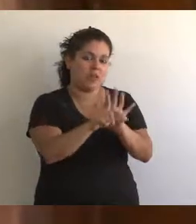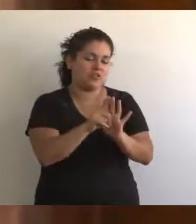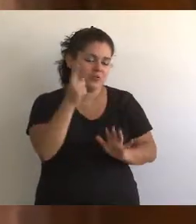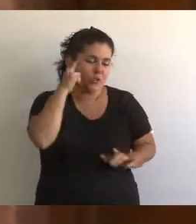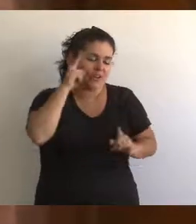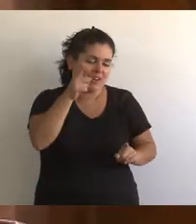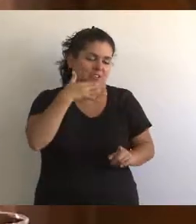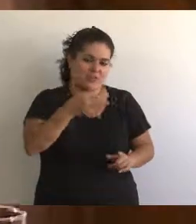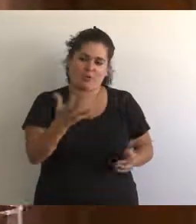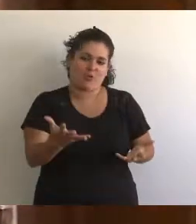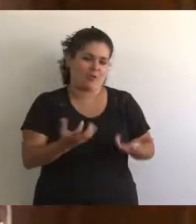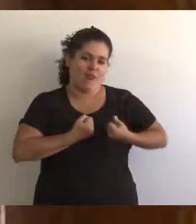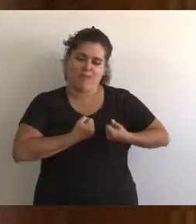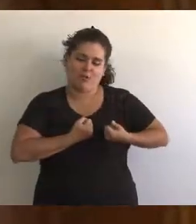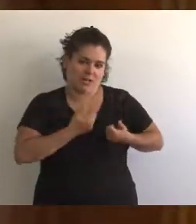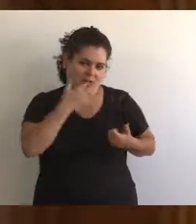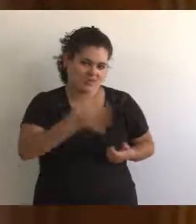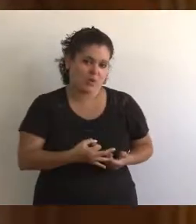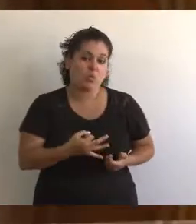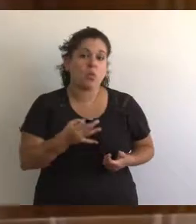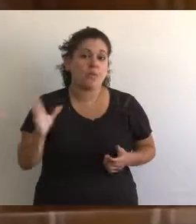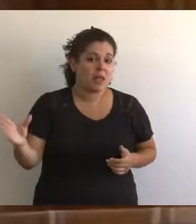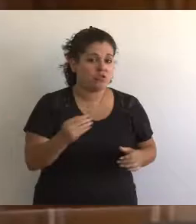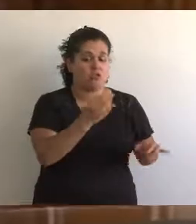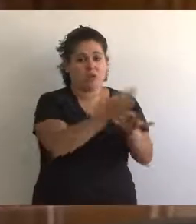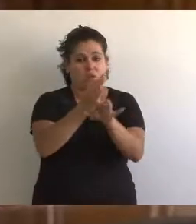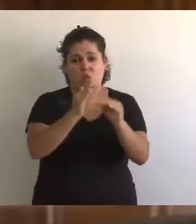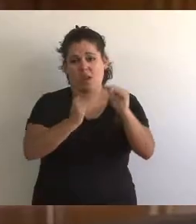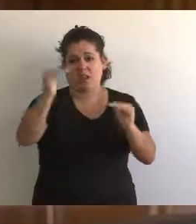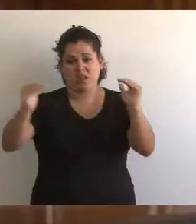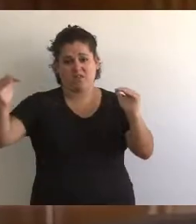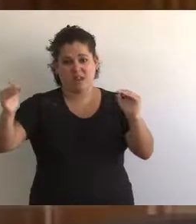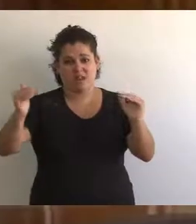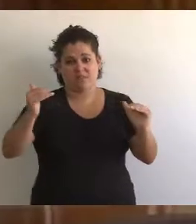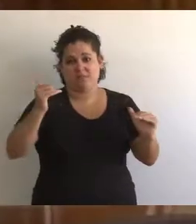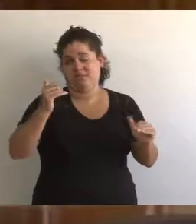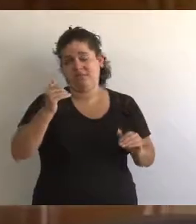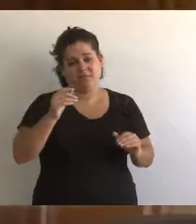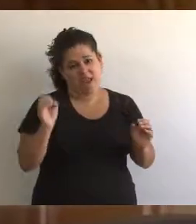futura ley, porque yo creo que nos van a acompañar, a